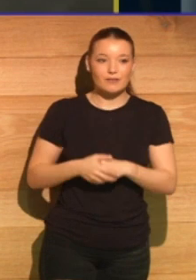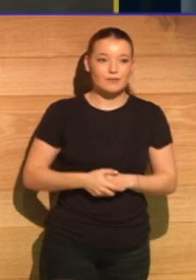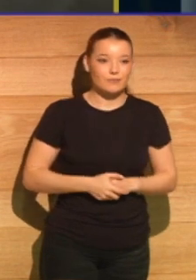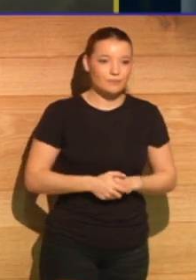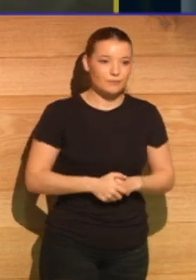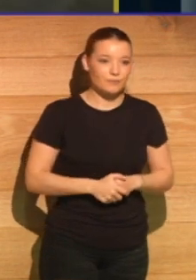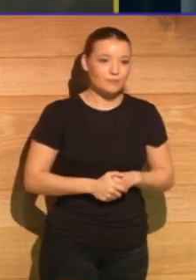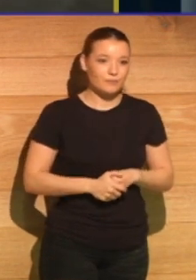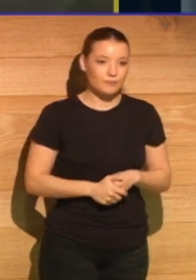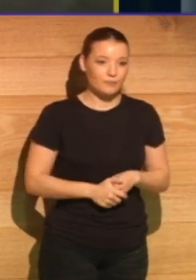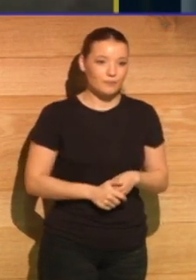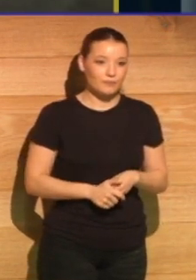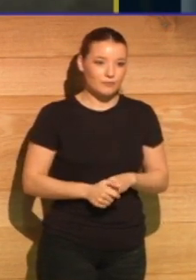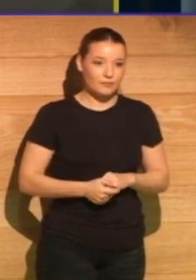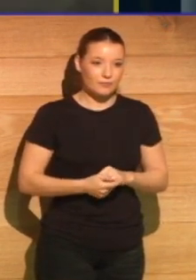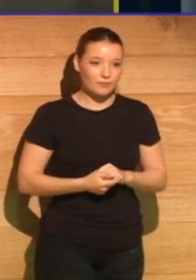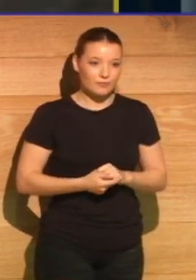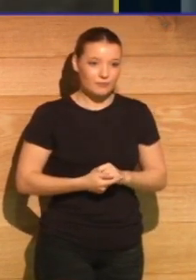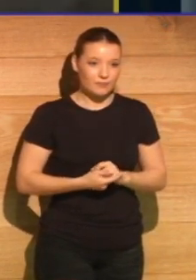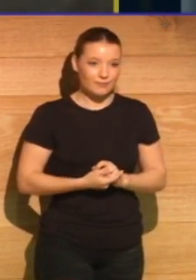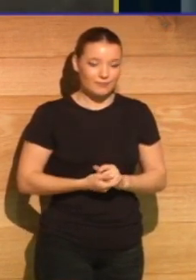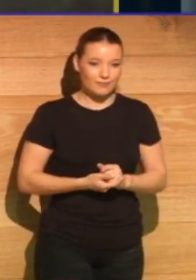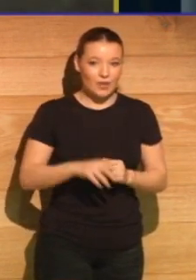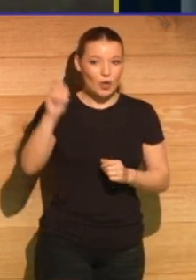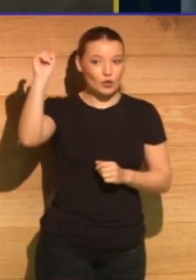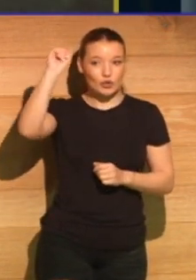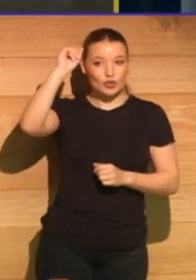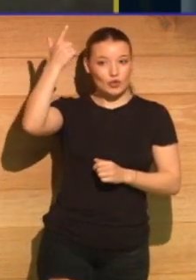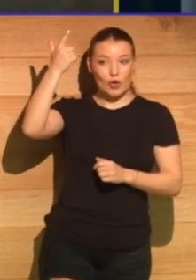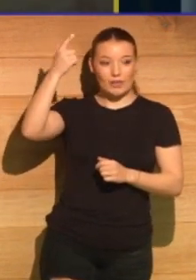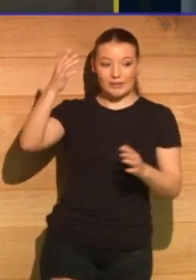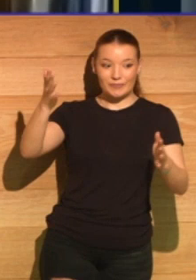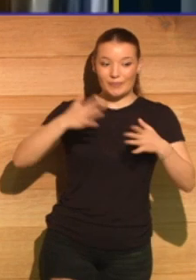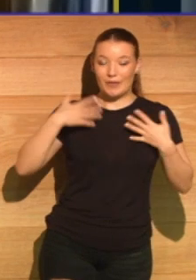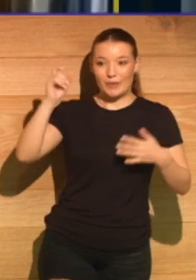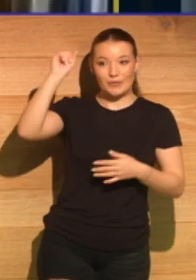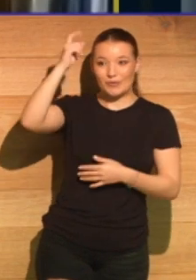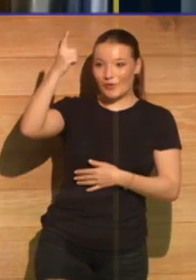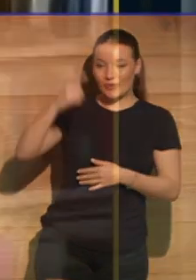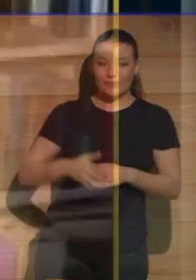Laura. Adiós. Ha hecho que salga el sol.